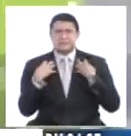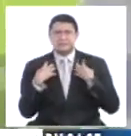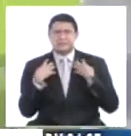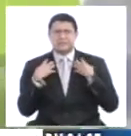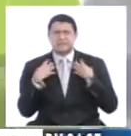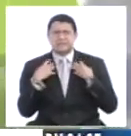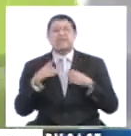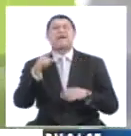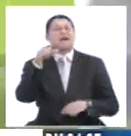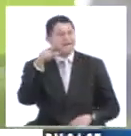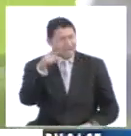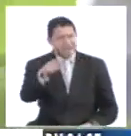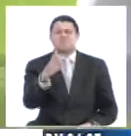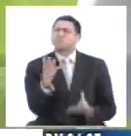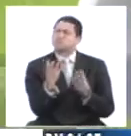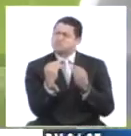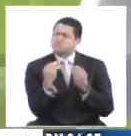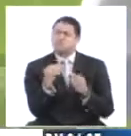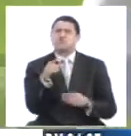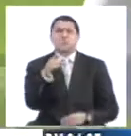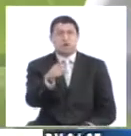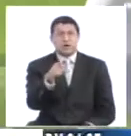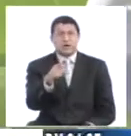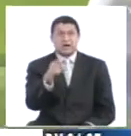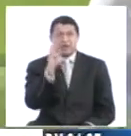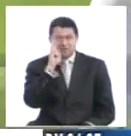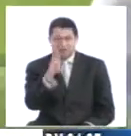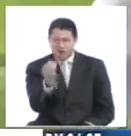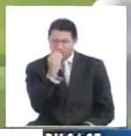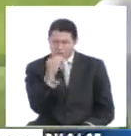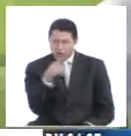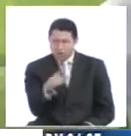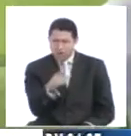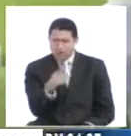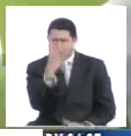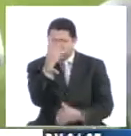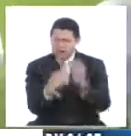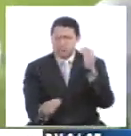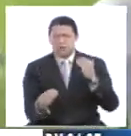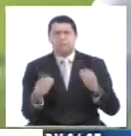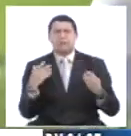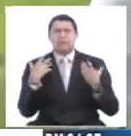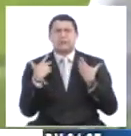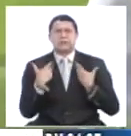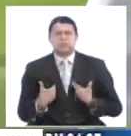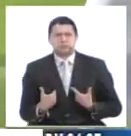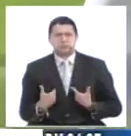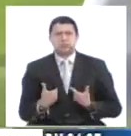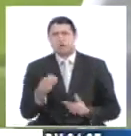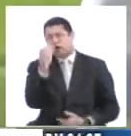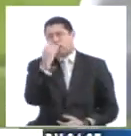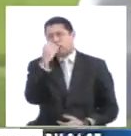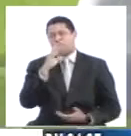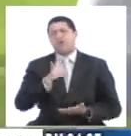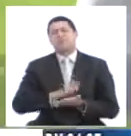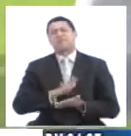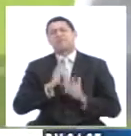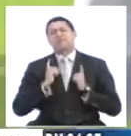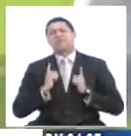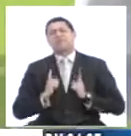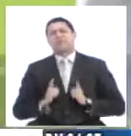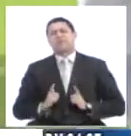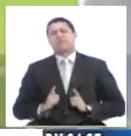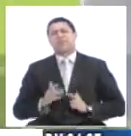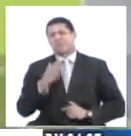por eso a l muchísimo porque porque ven la comida como la válvula de escape por manejar el estrés y entonces tú comes y te tranquiliza con lo que está tranquilizando